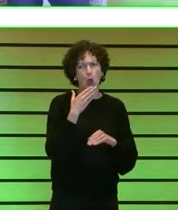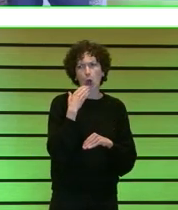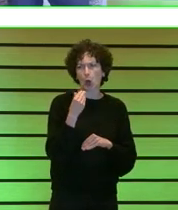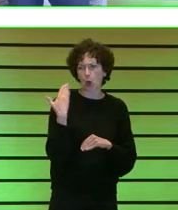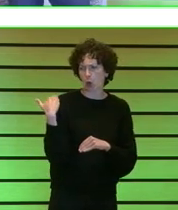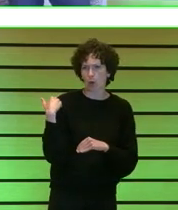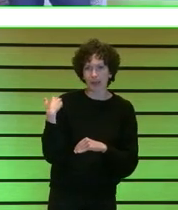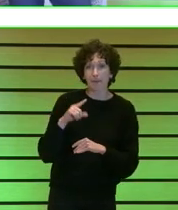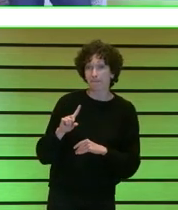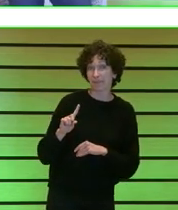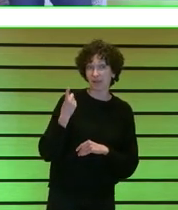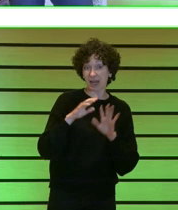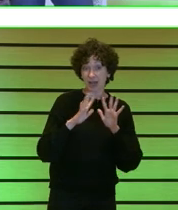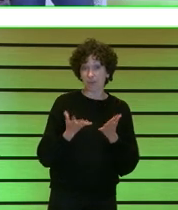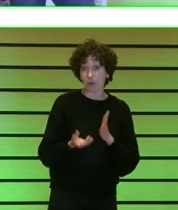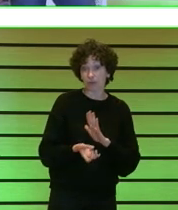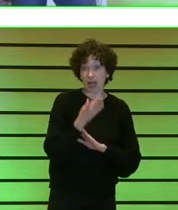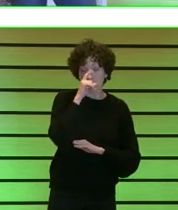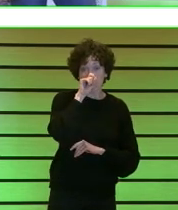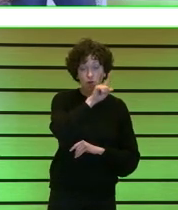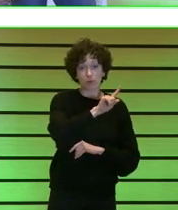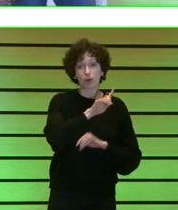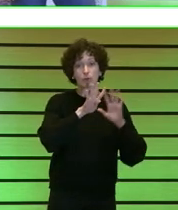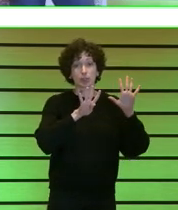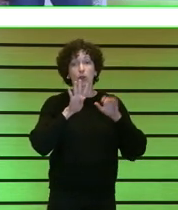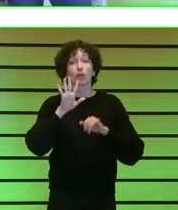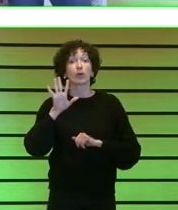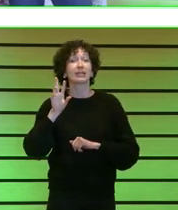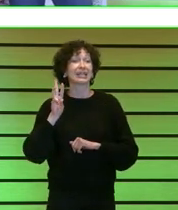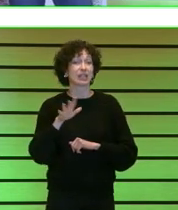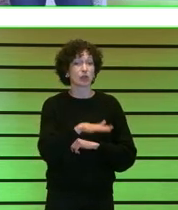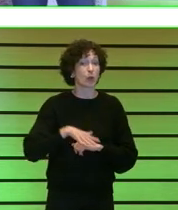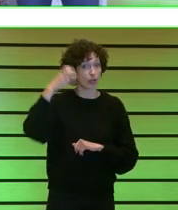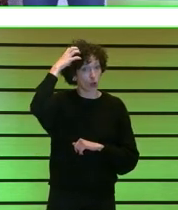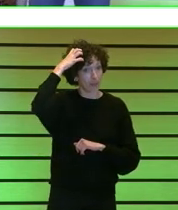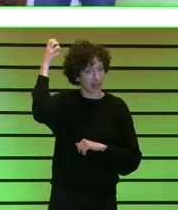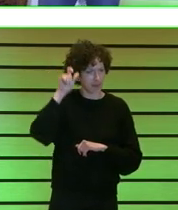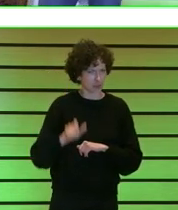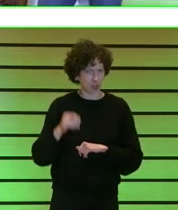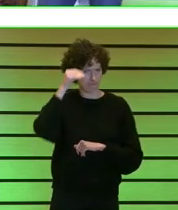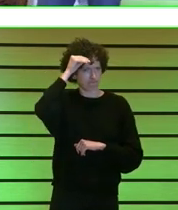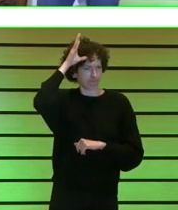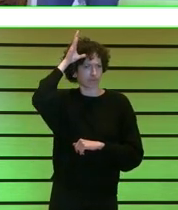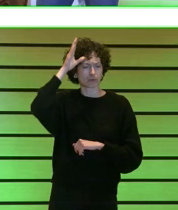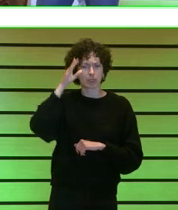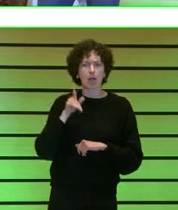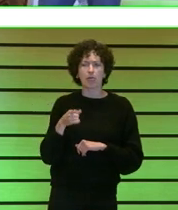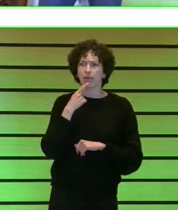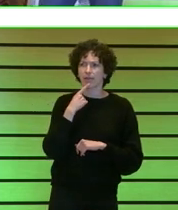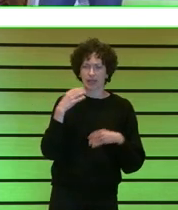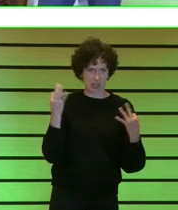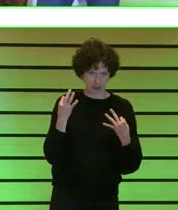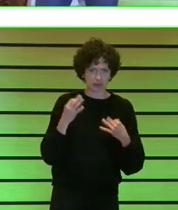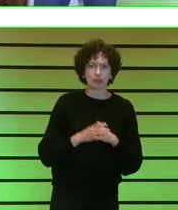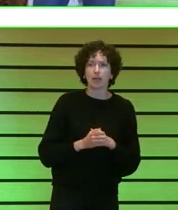primera unidad de cuidados intensivos que se creó en el mundo se creó en 1953 en copenhague un señor muy listo que cogió y decidió que para